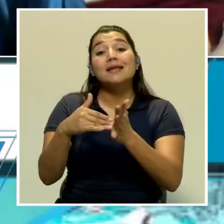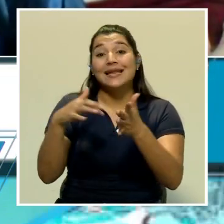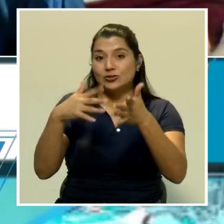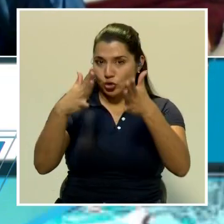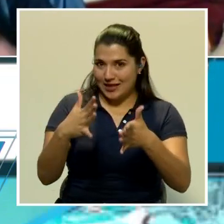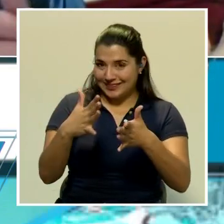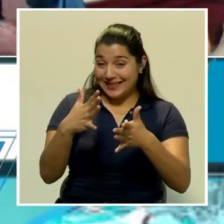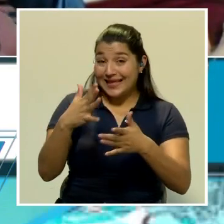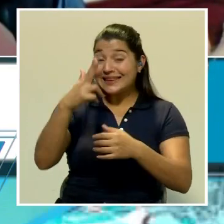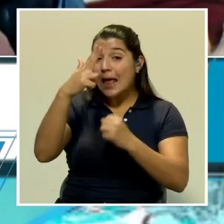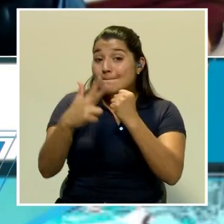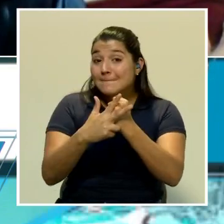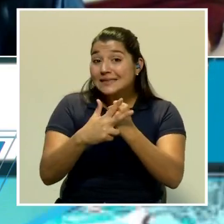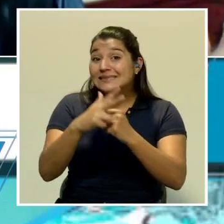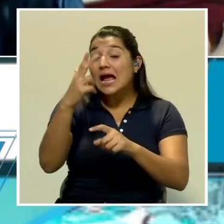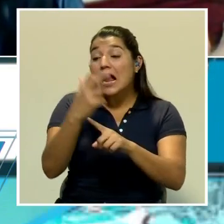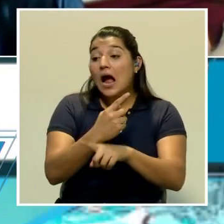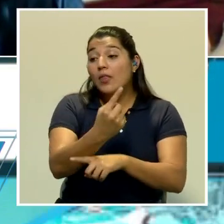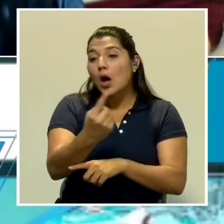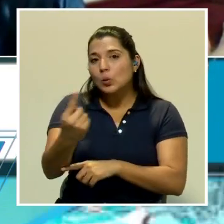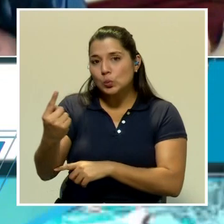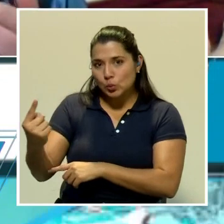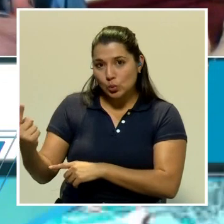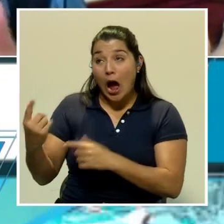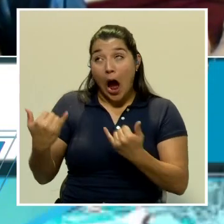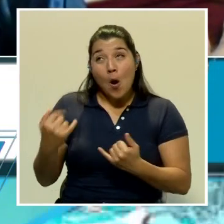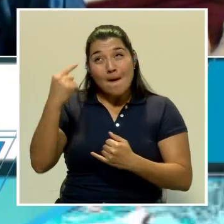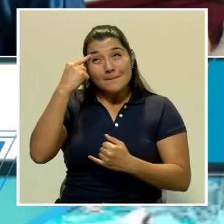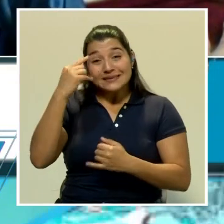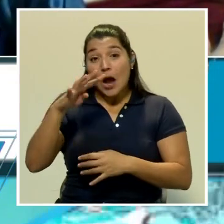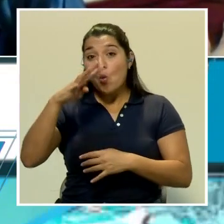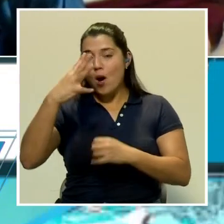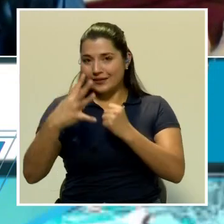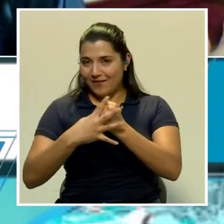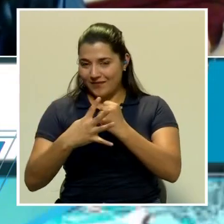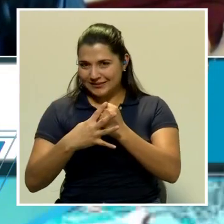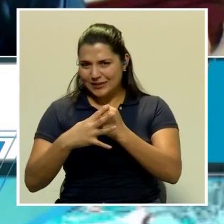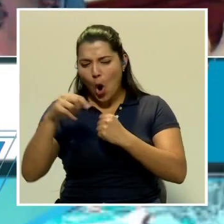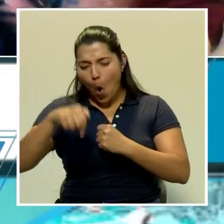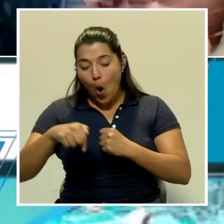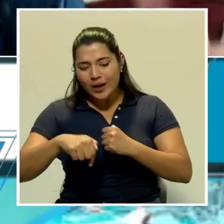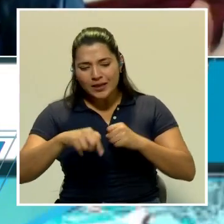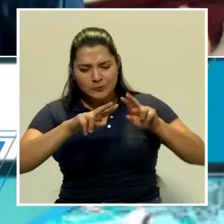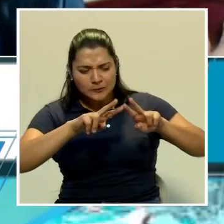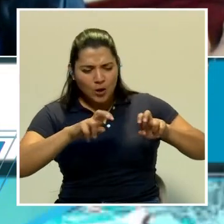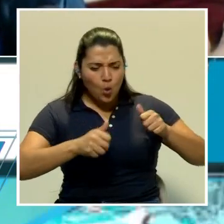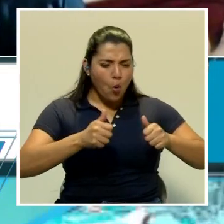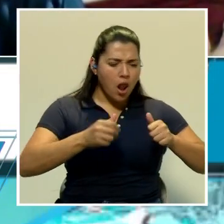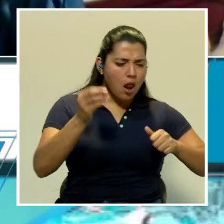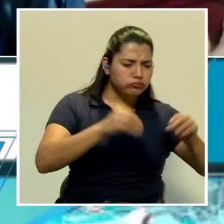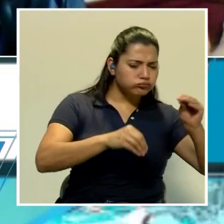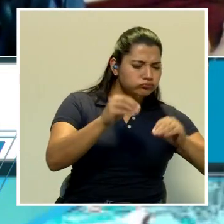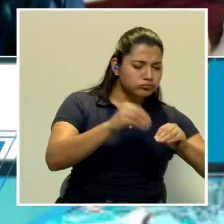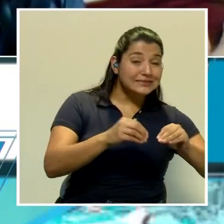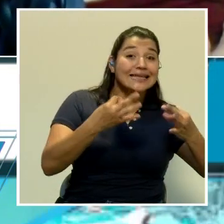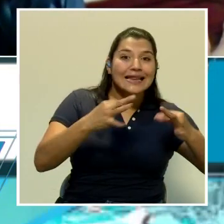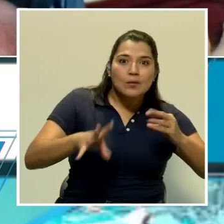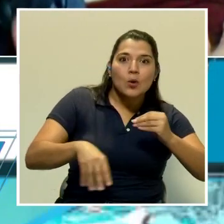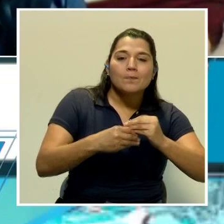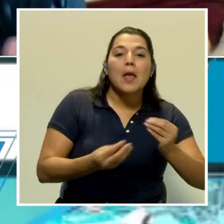momentos. Ya tenemos que estar pensando en la 4ª entrega. Hoy revisábamos el menú que tenemos, lo vamos a ampliar porque